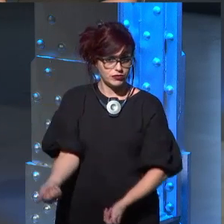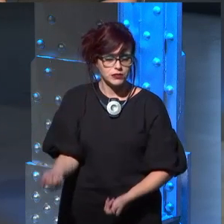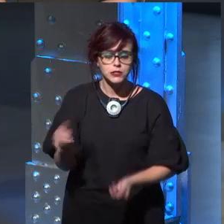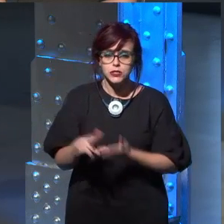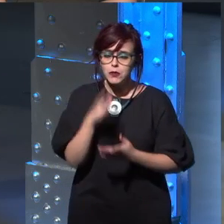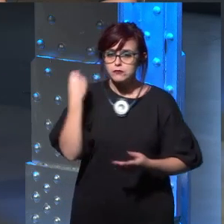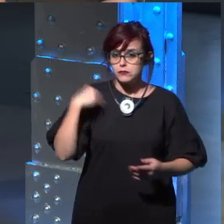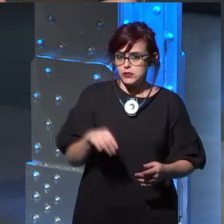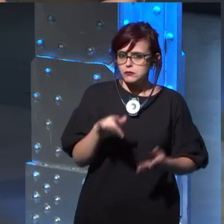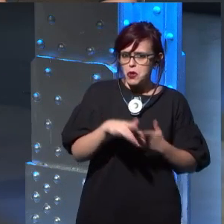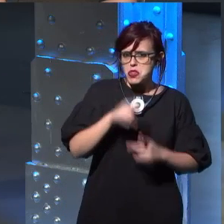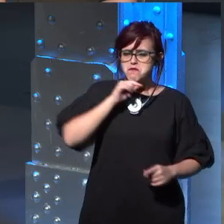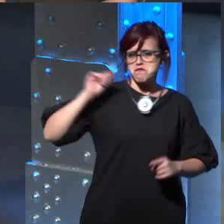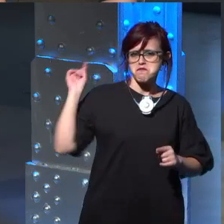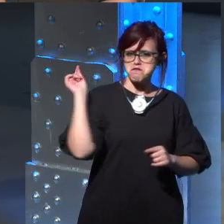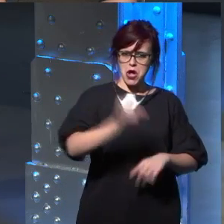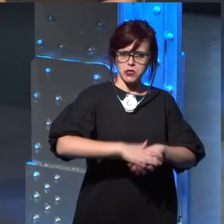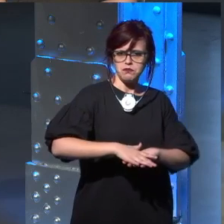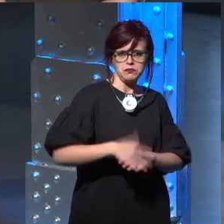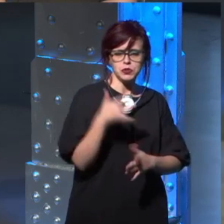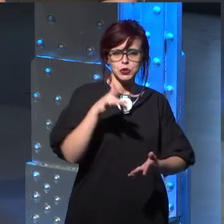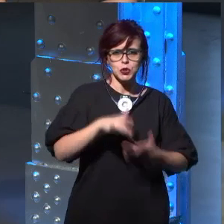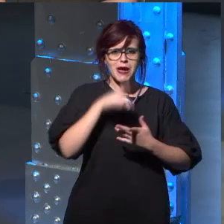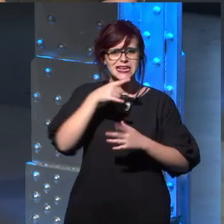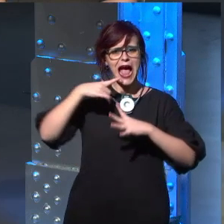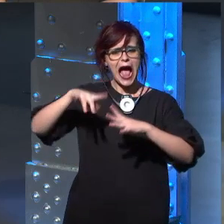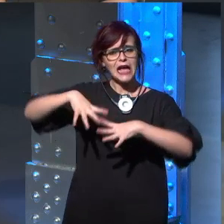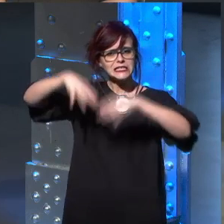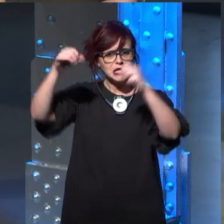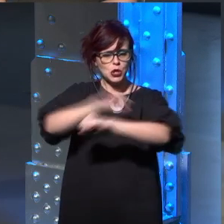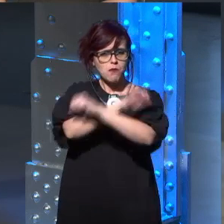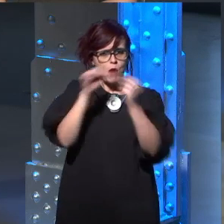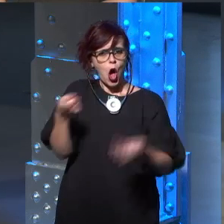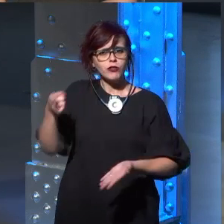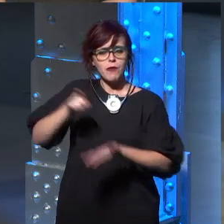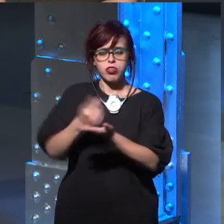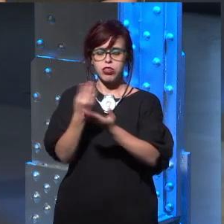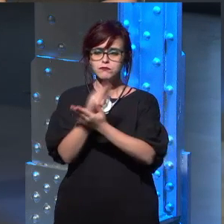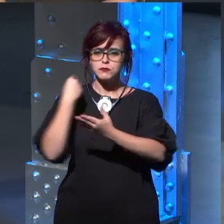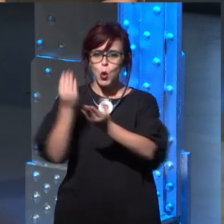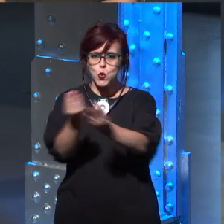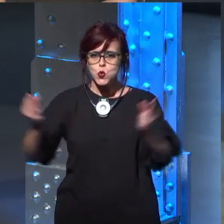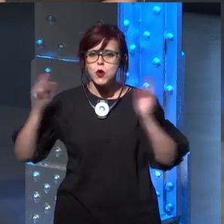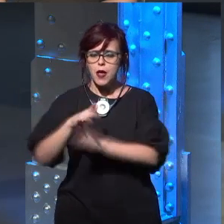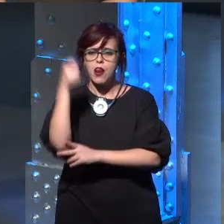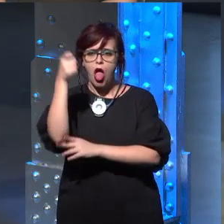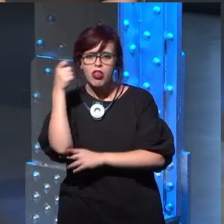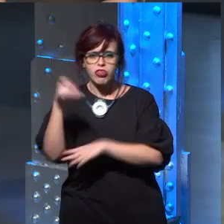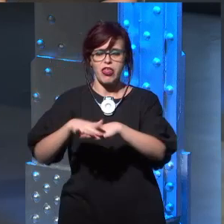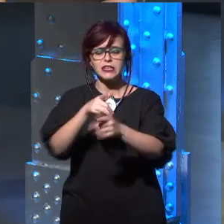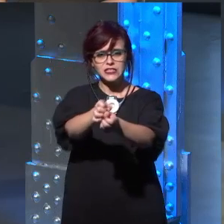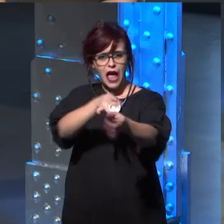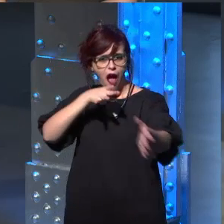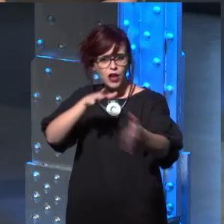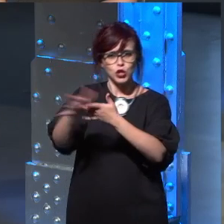ante tal afirmación y regresó al castillo. Envió a todos sus hombres a los parapetos, armados con lanzas, arcos y ballestas.